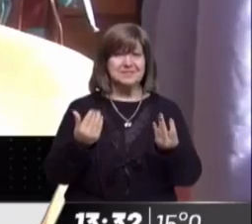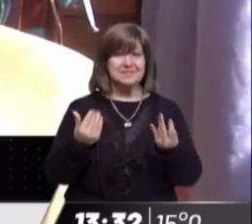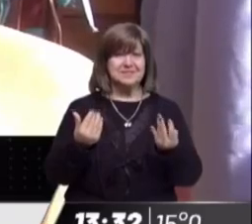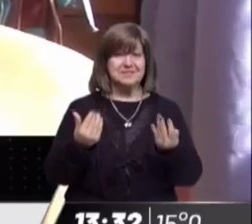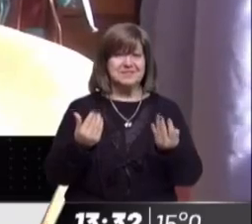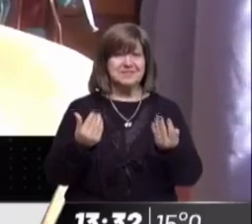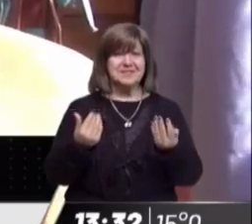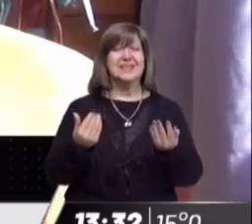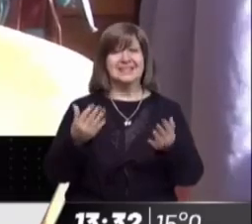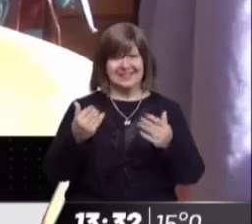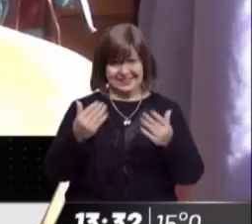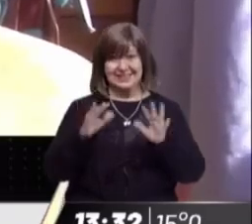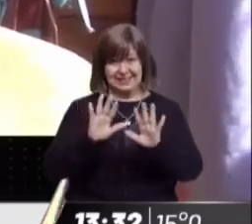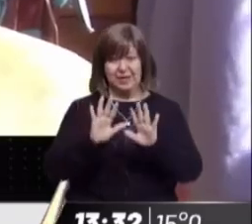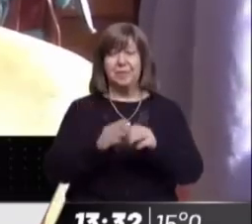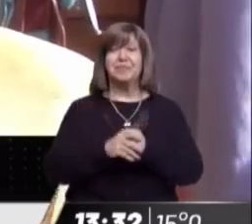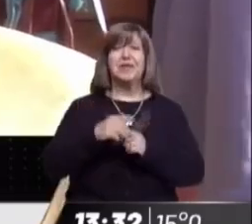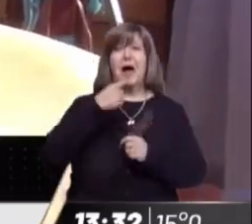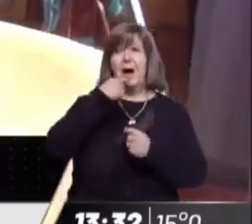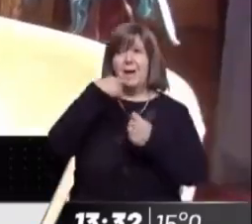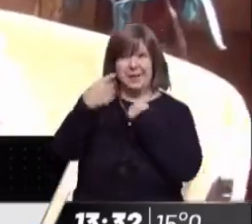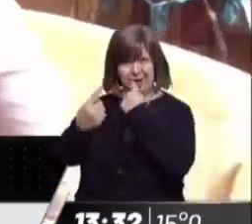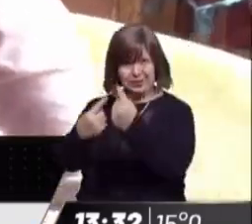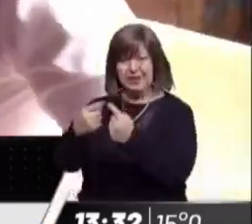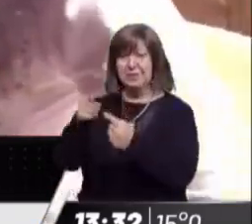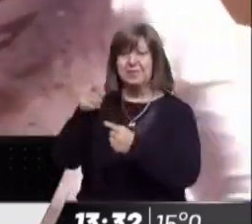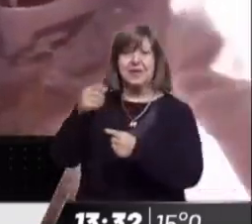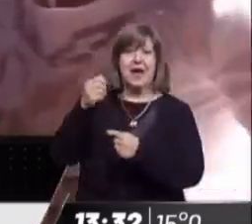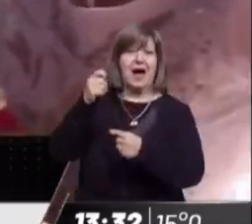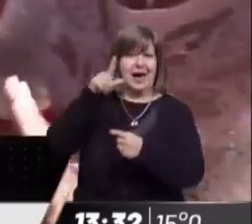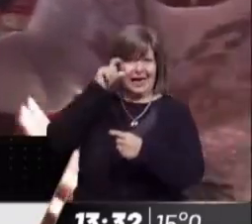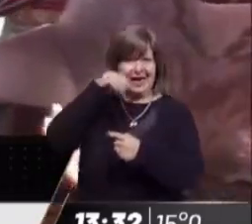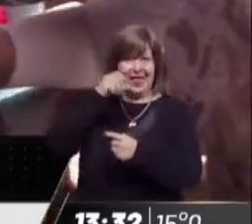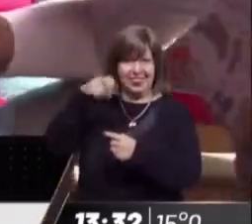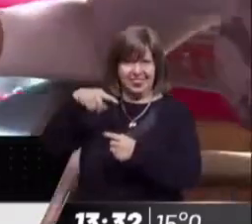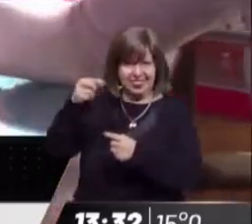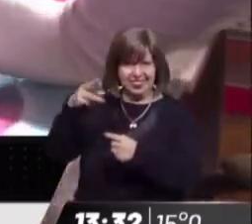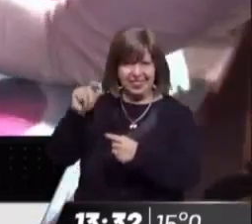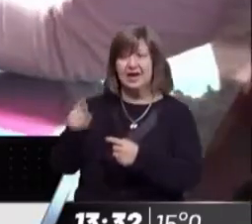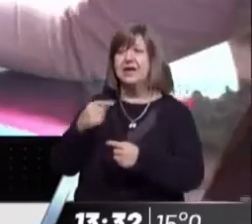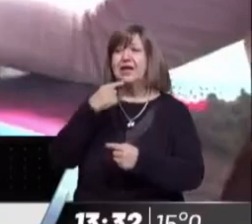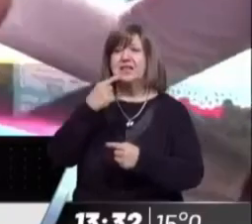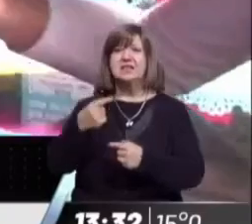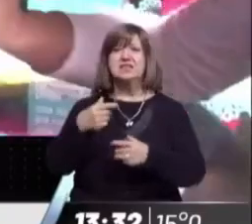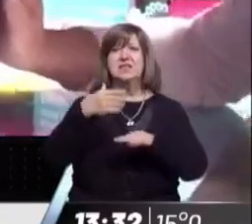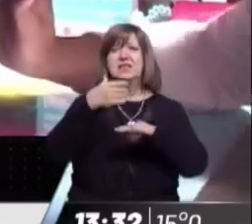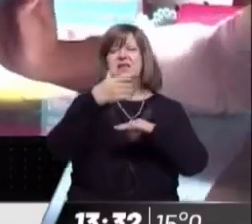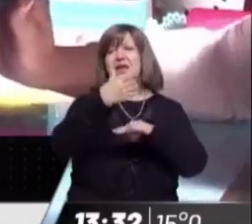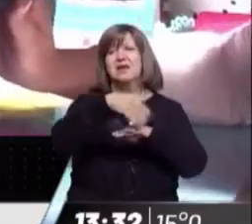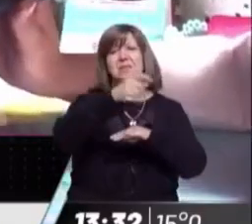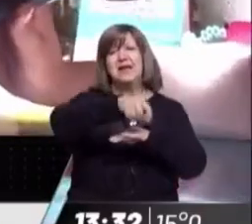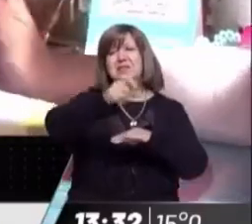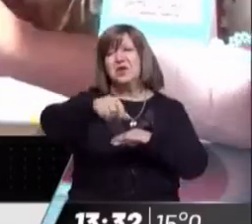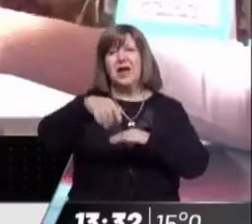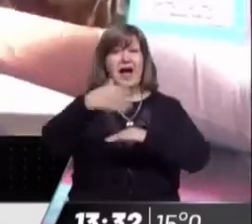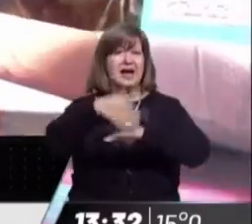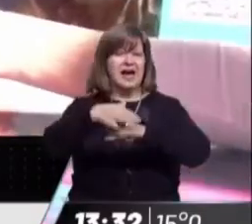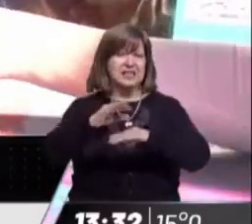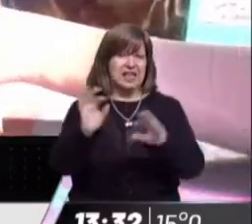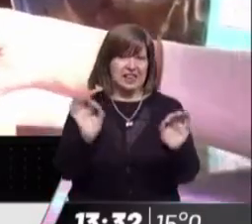Dale Ah bien no preguntarle bueno Alejandra eso que la mayoría de los mendocinos verdad que creen de los que nosotros